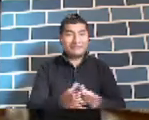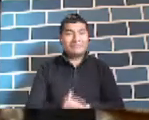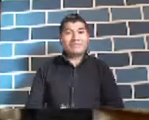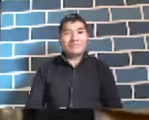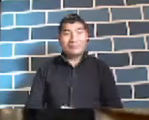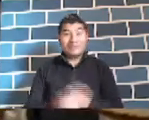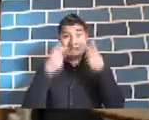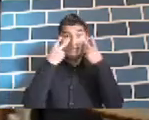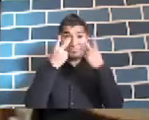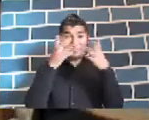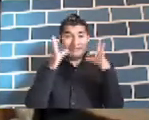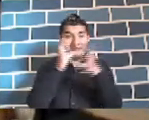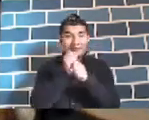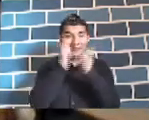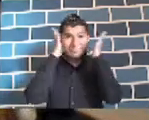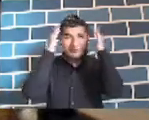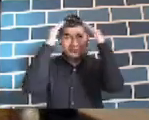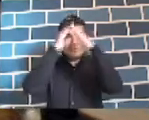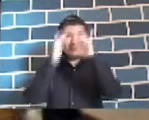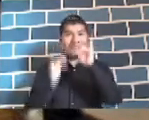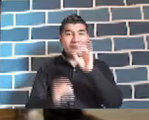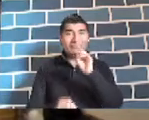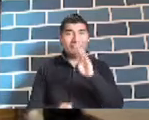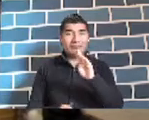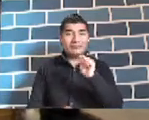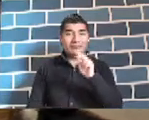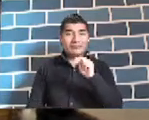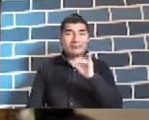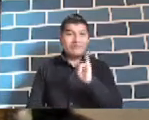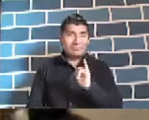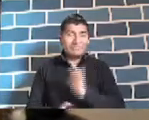escucharemos la homilía en voz de monseñor giovanni arana